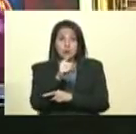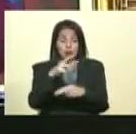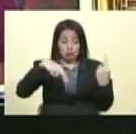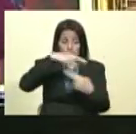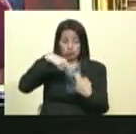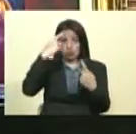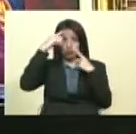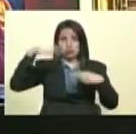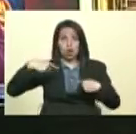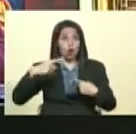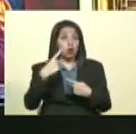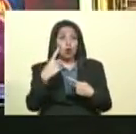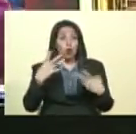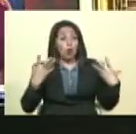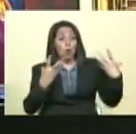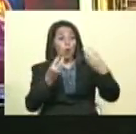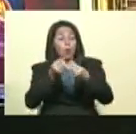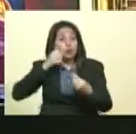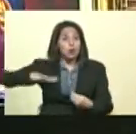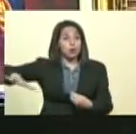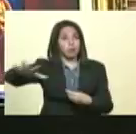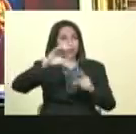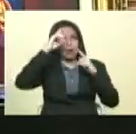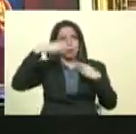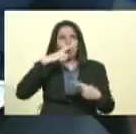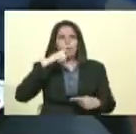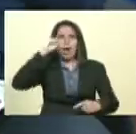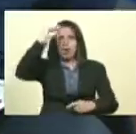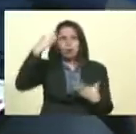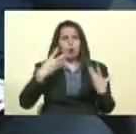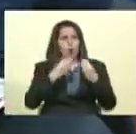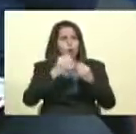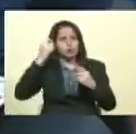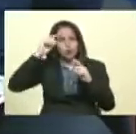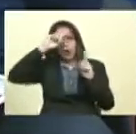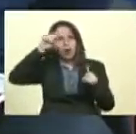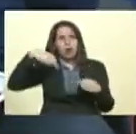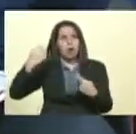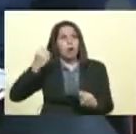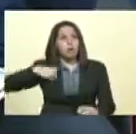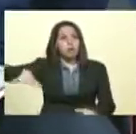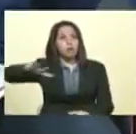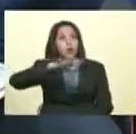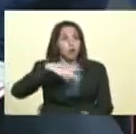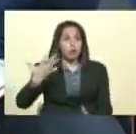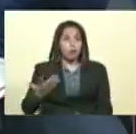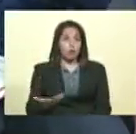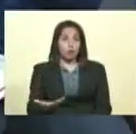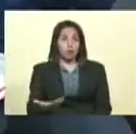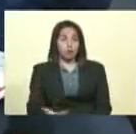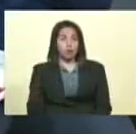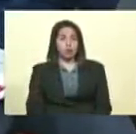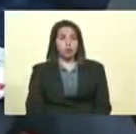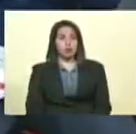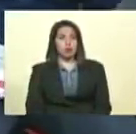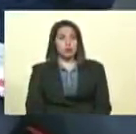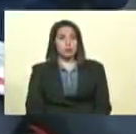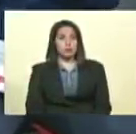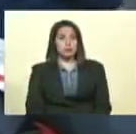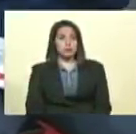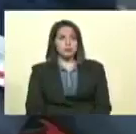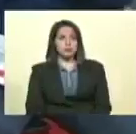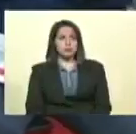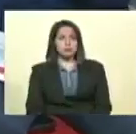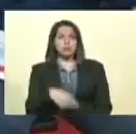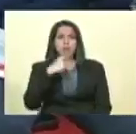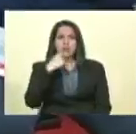La revolución la hace el pueblo. Si no la hace el pueblo, no la hace más nadie. Como decía la canción hoy